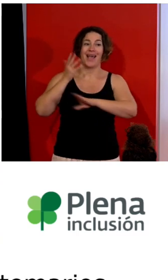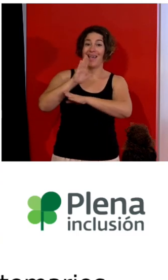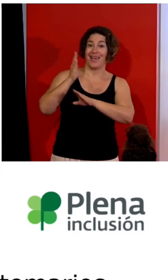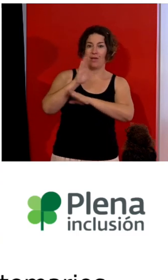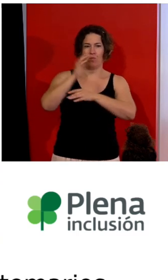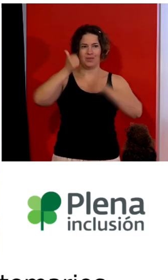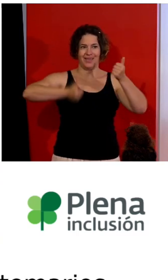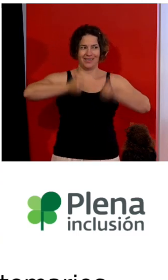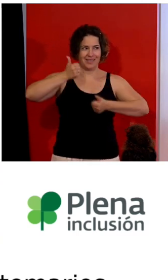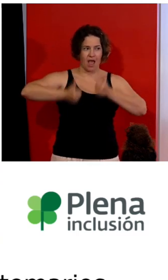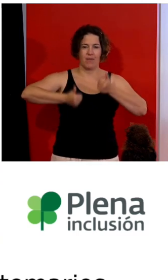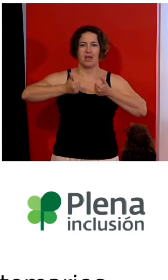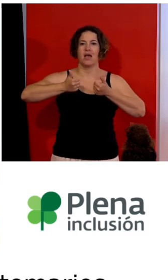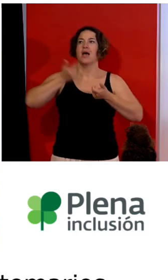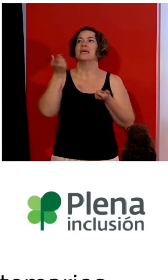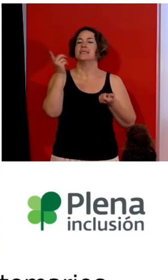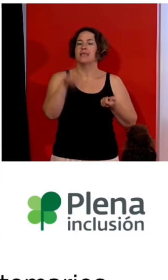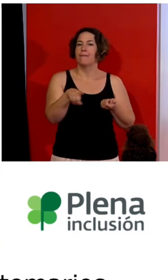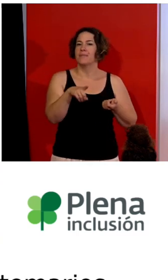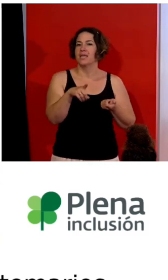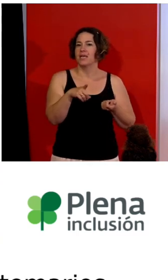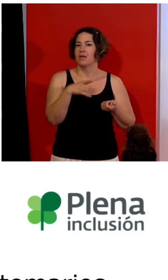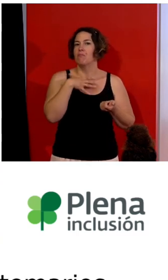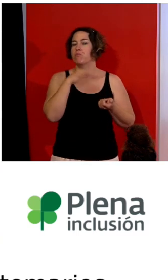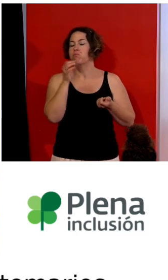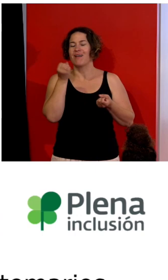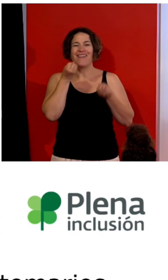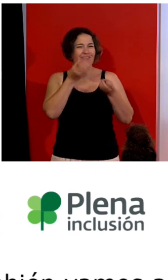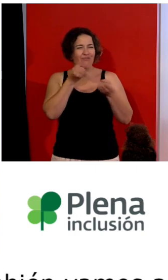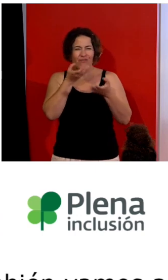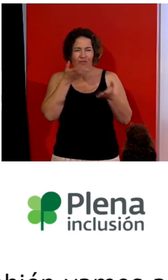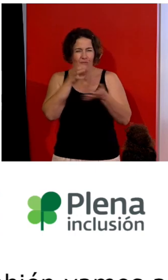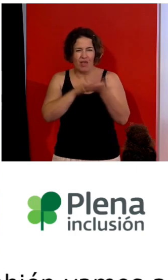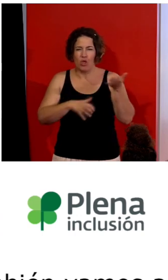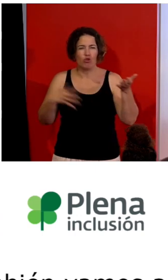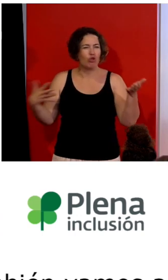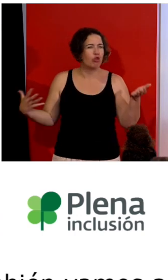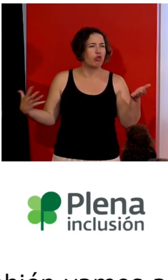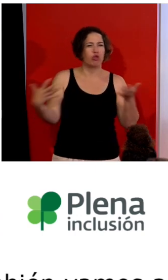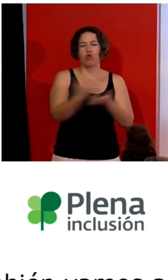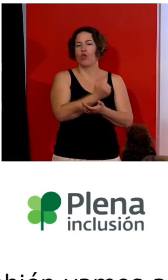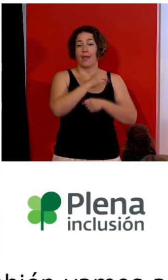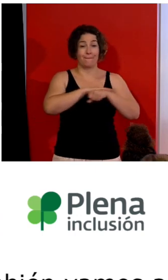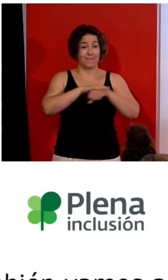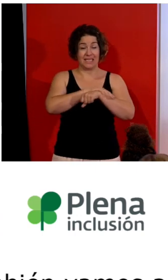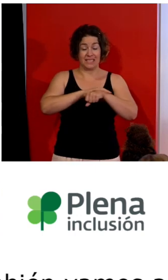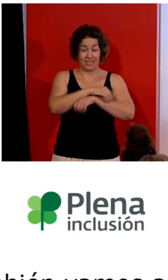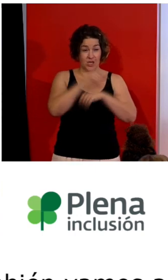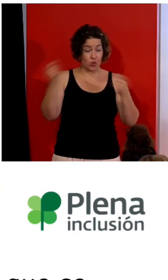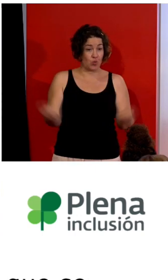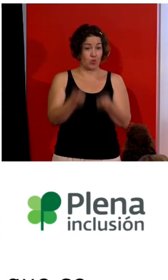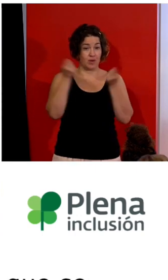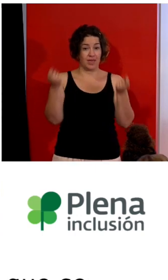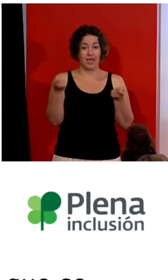También vamos a poner disponible toda la información que se publique desde el Ministerio, desde las organizaciones